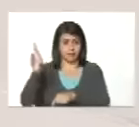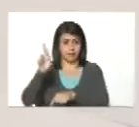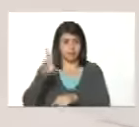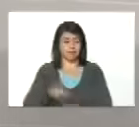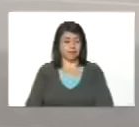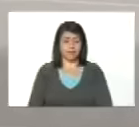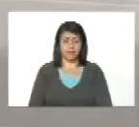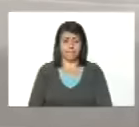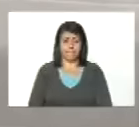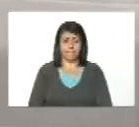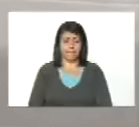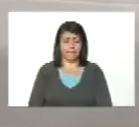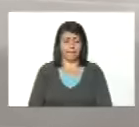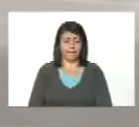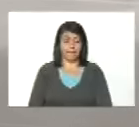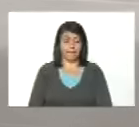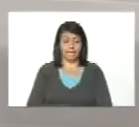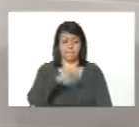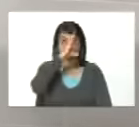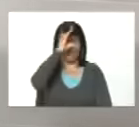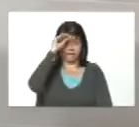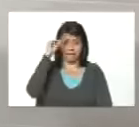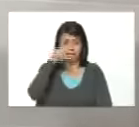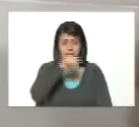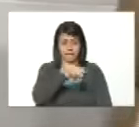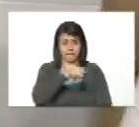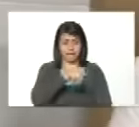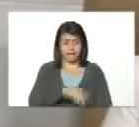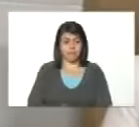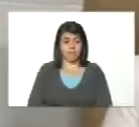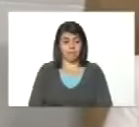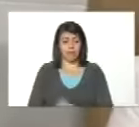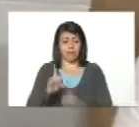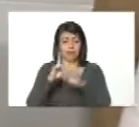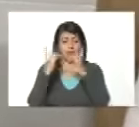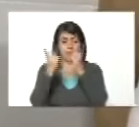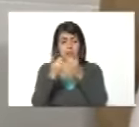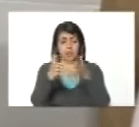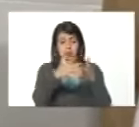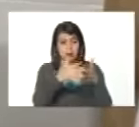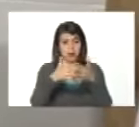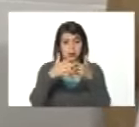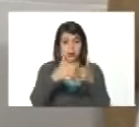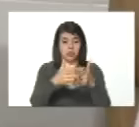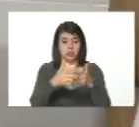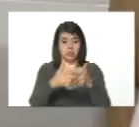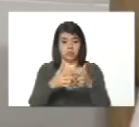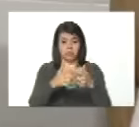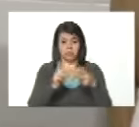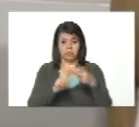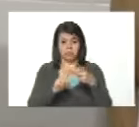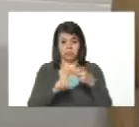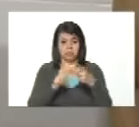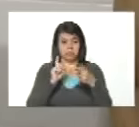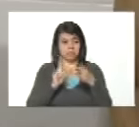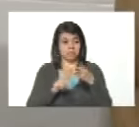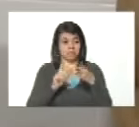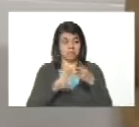República. Ni Truman, ni el Departamento de Estado,